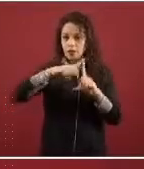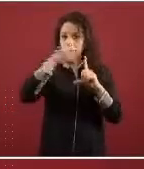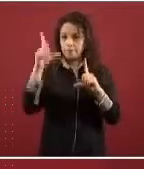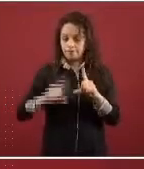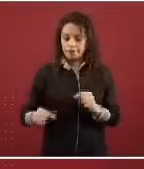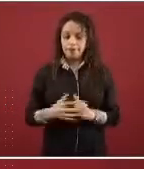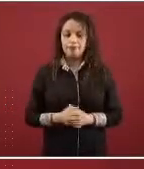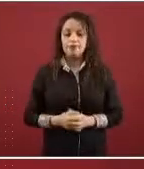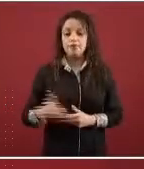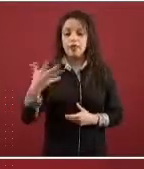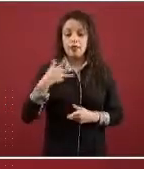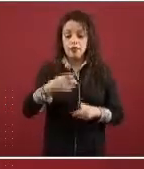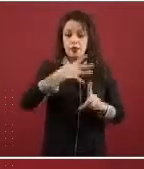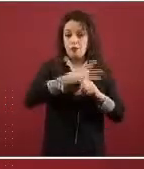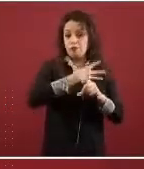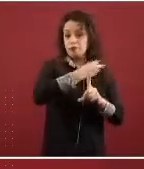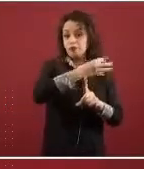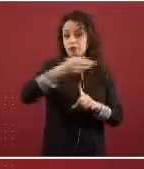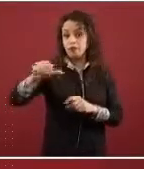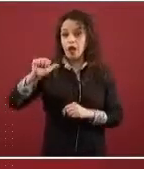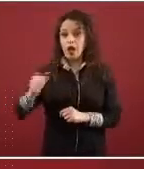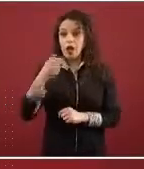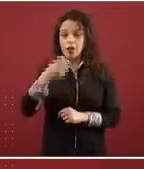la epidemia de enfermedad por el virus